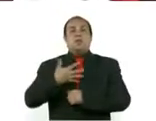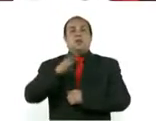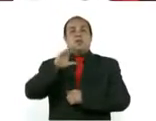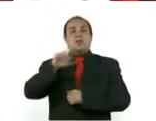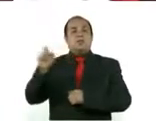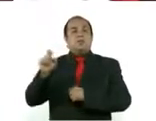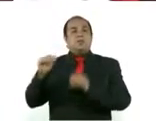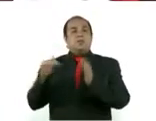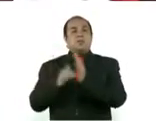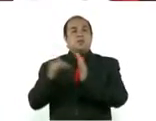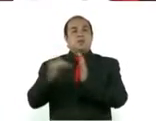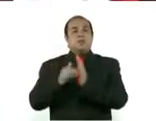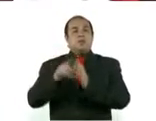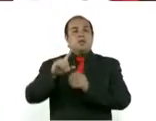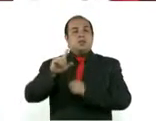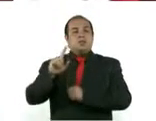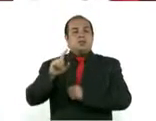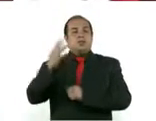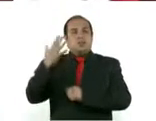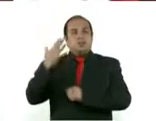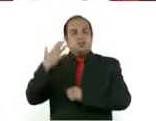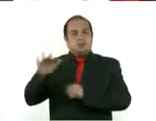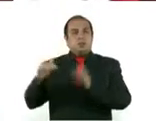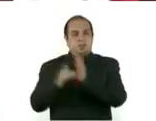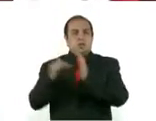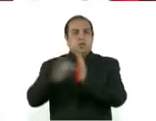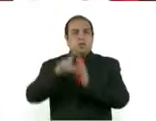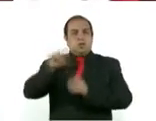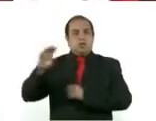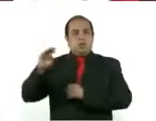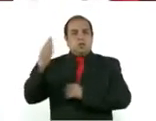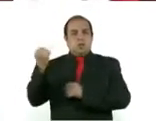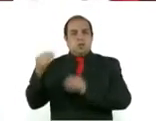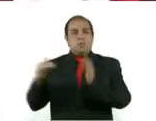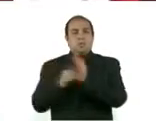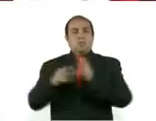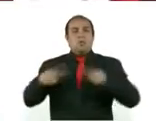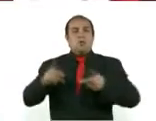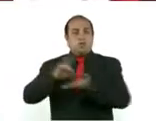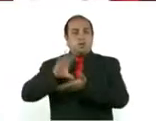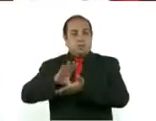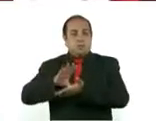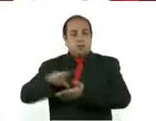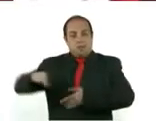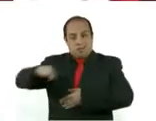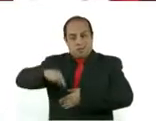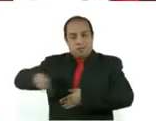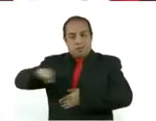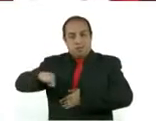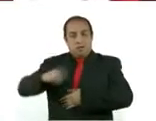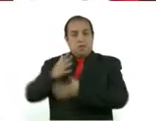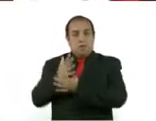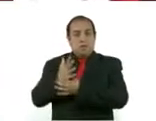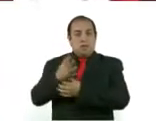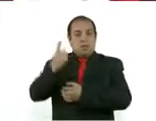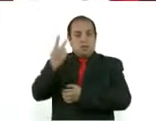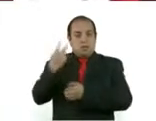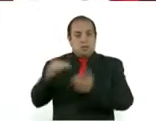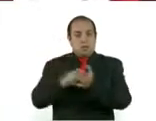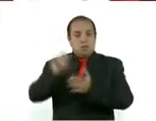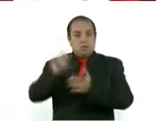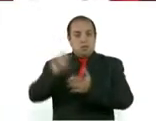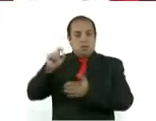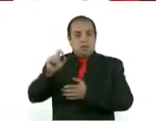6.189.000 personas con discapacidad. Decir que en el 2020 fue la primera ocasión que el INEGI